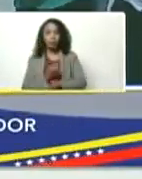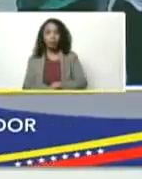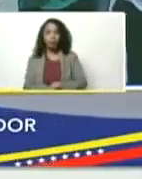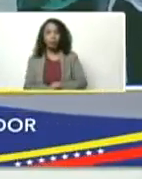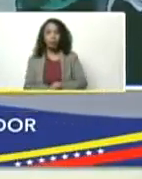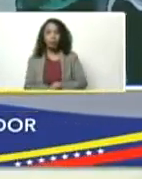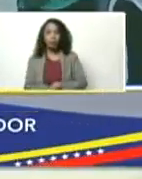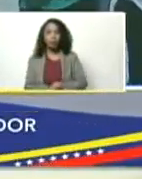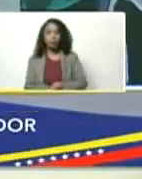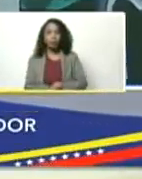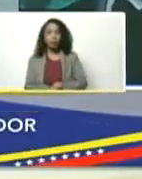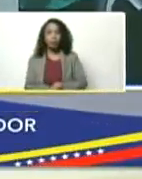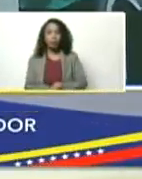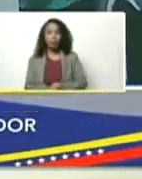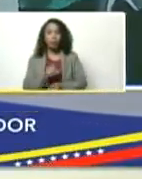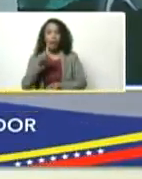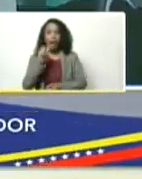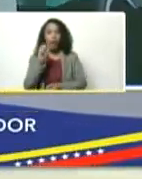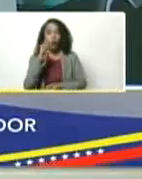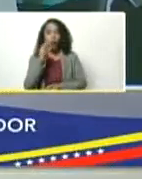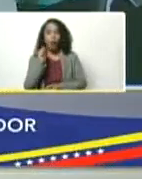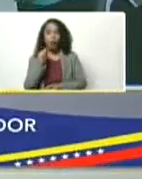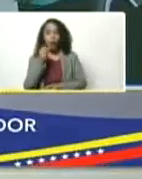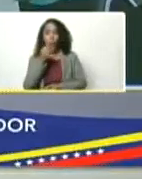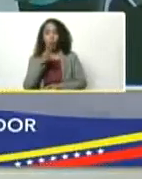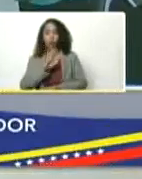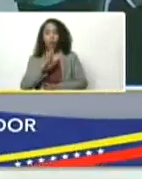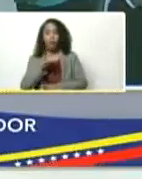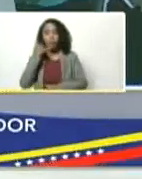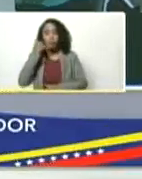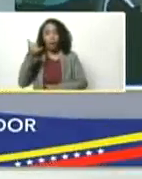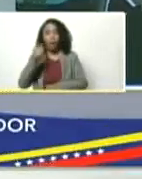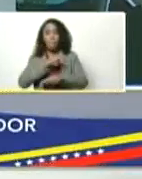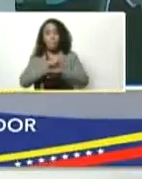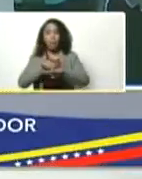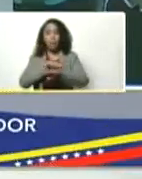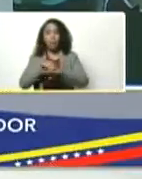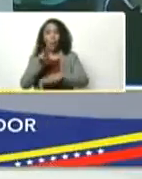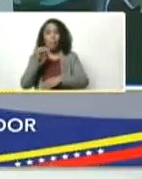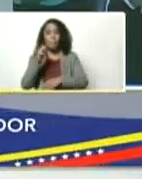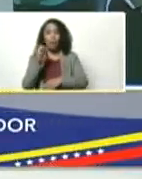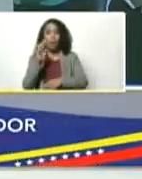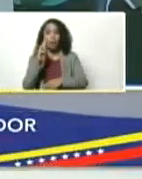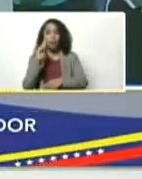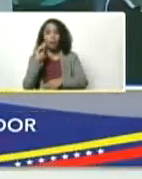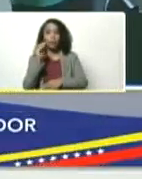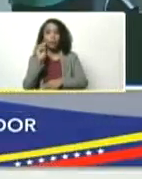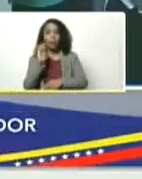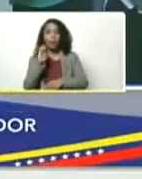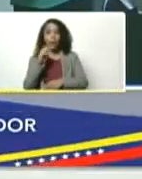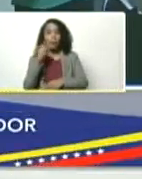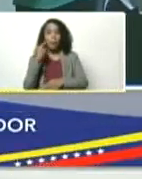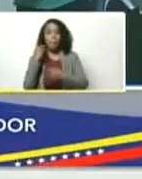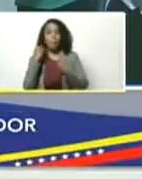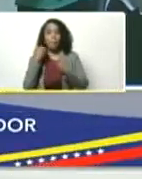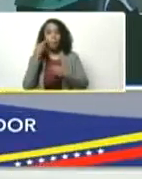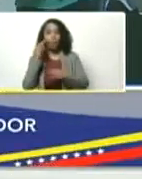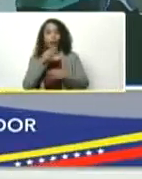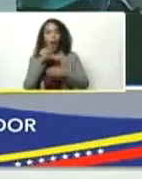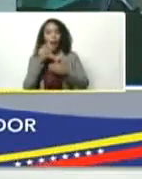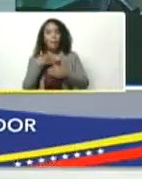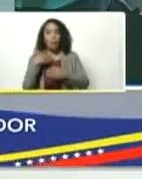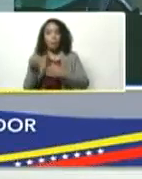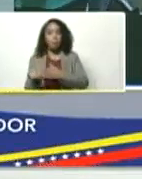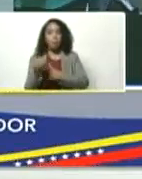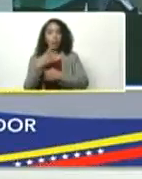Laurita. Laura, bueno, ya te va a llamar el ministro Márquez, para ver si me